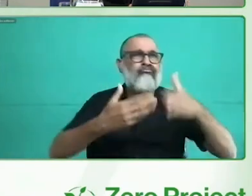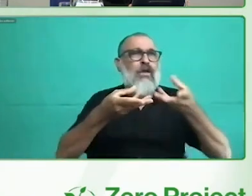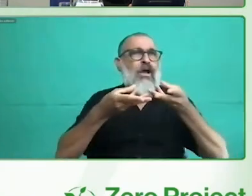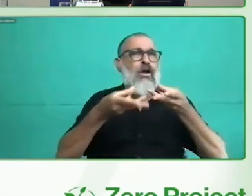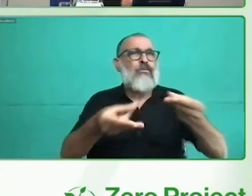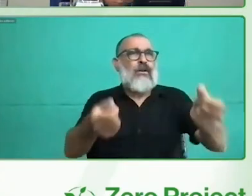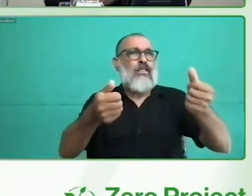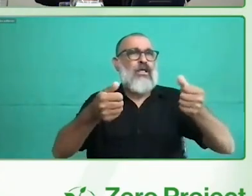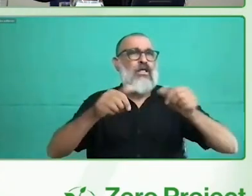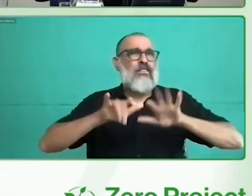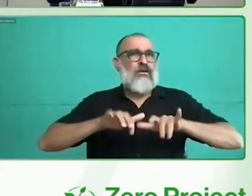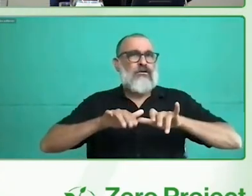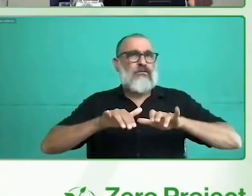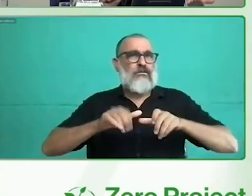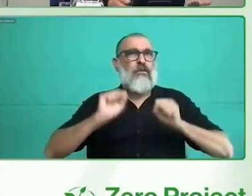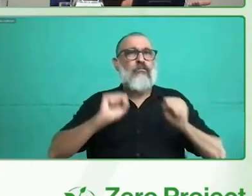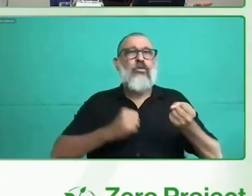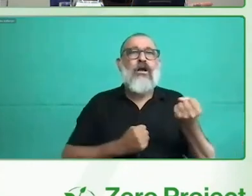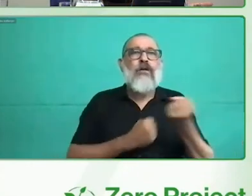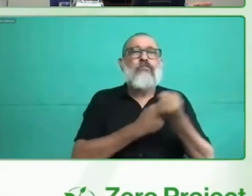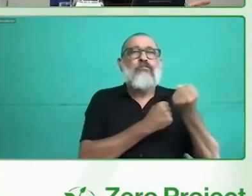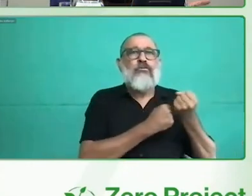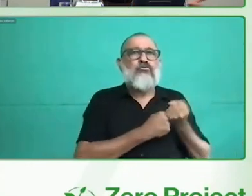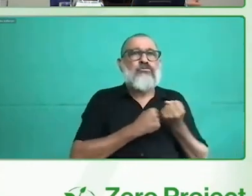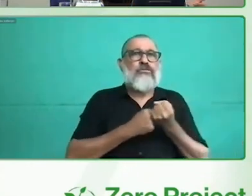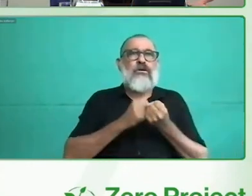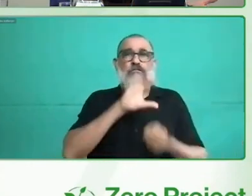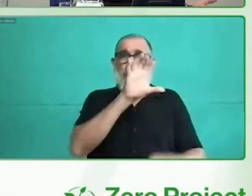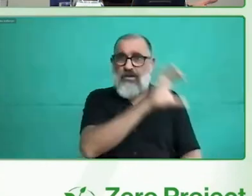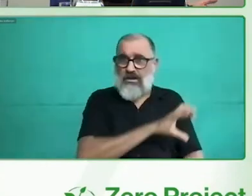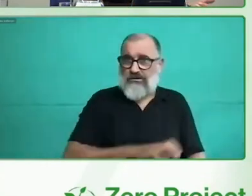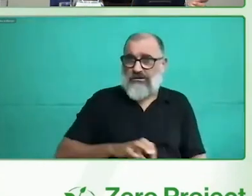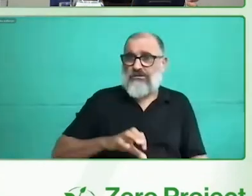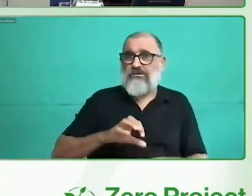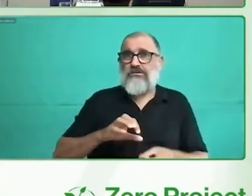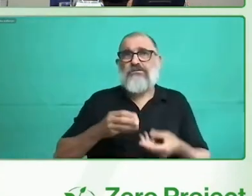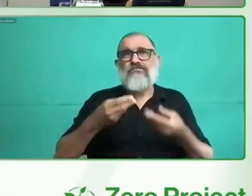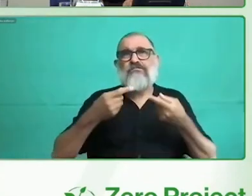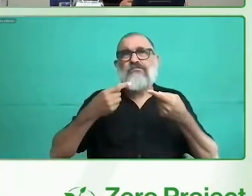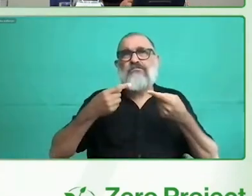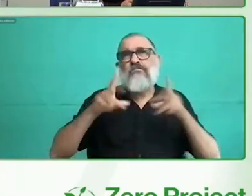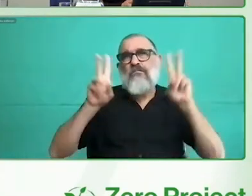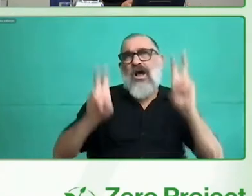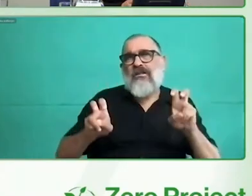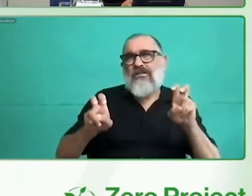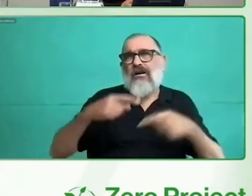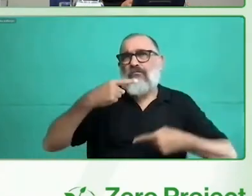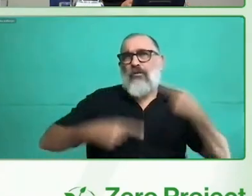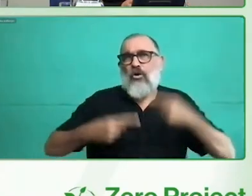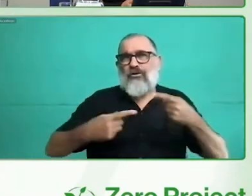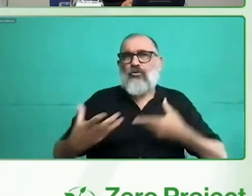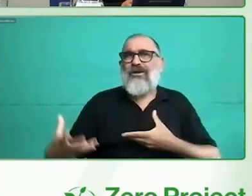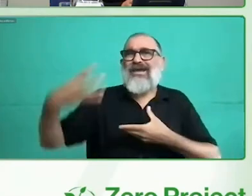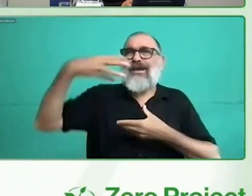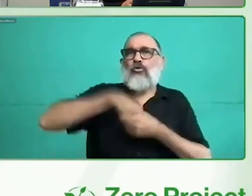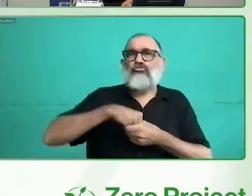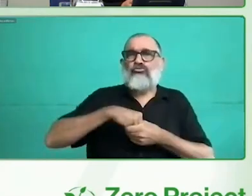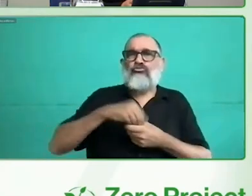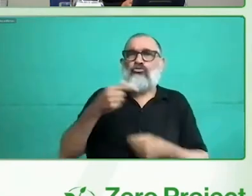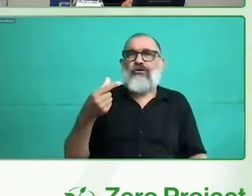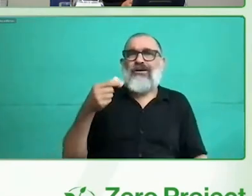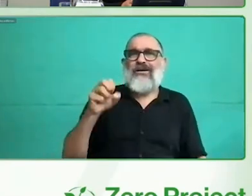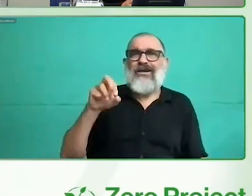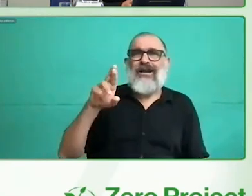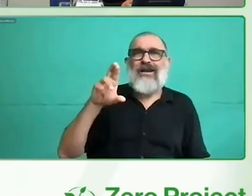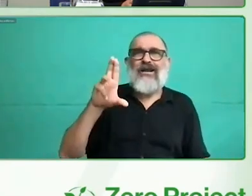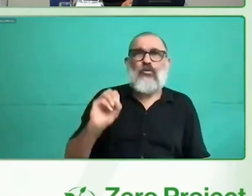acuerdos de cooperación para adentrar a los países y llevar estas actividades allá. Nosotros contamos con el apoyo